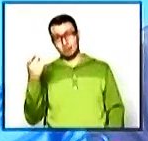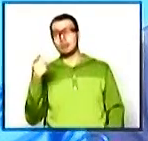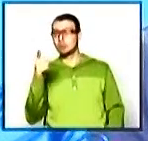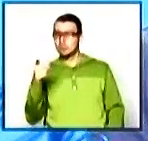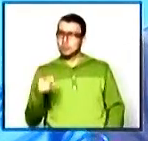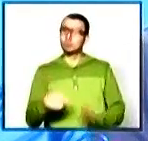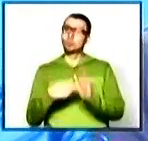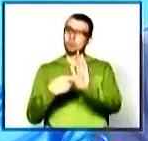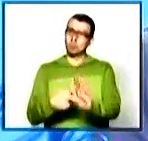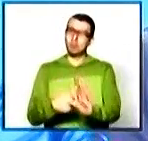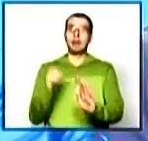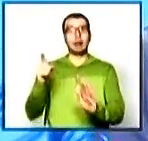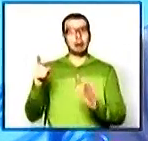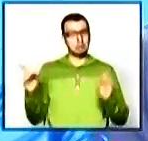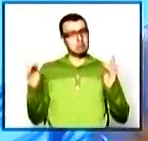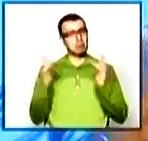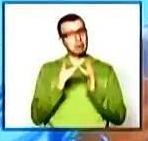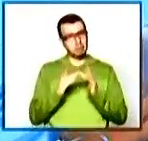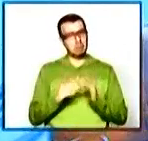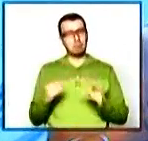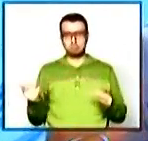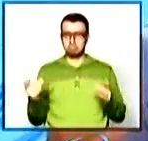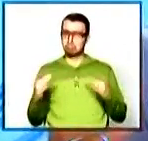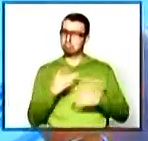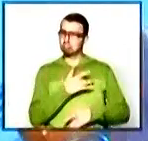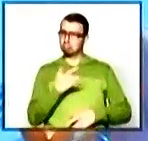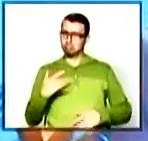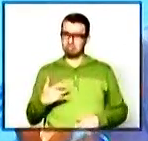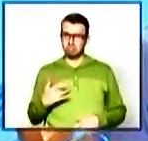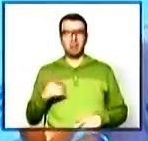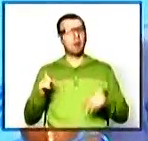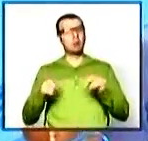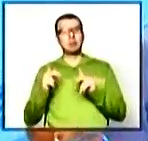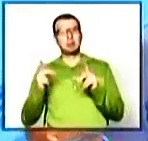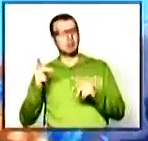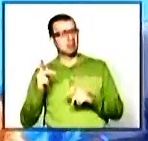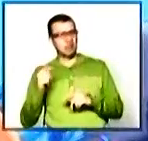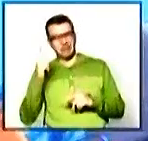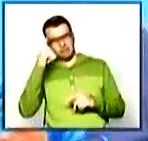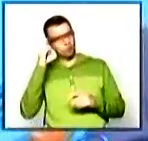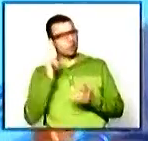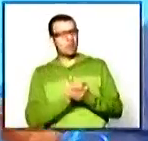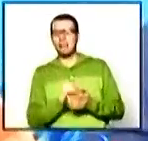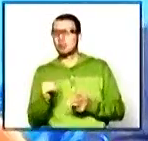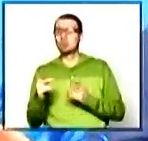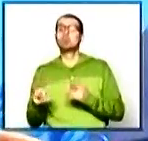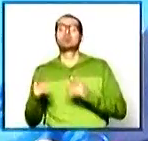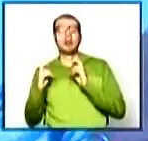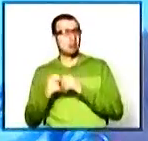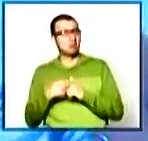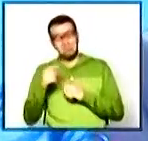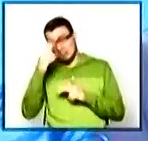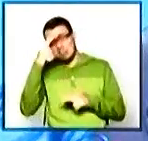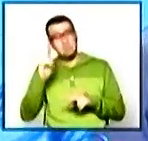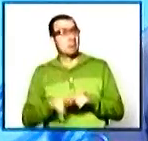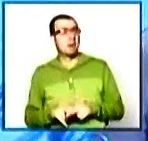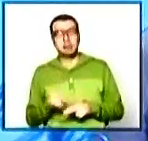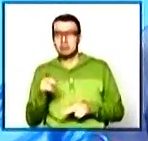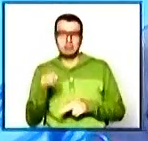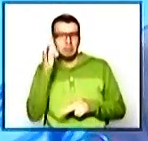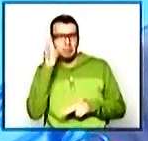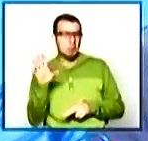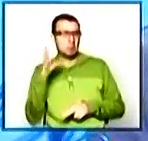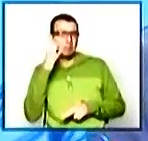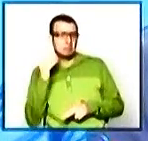terapia reconectiva, para que no de pronto la gente diga, no, eso es algo nuevo, algo inventado, algo que están